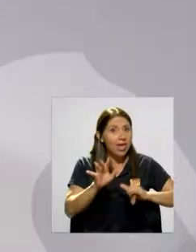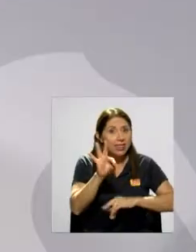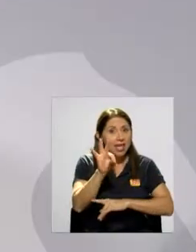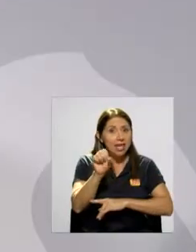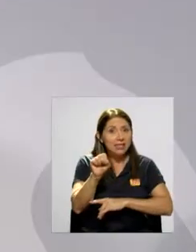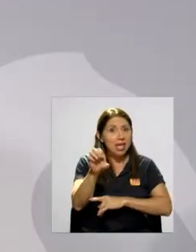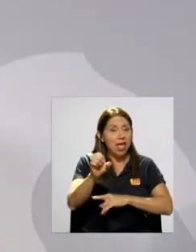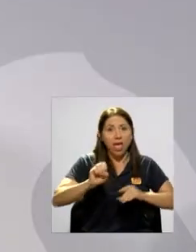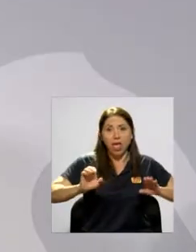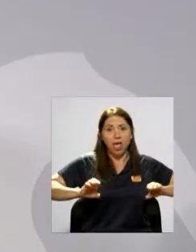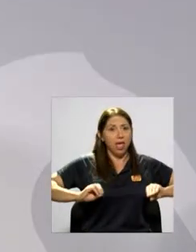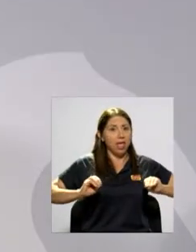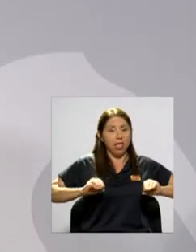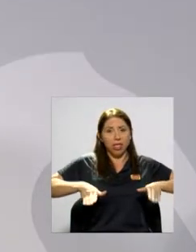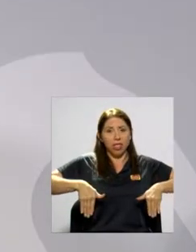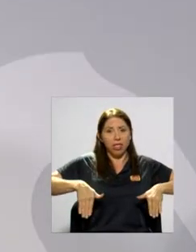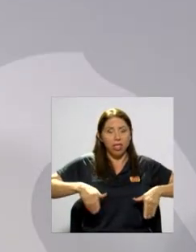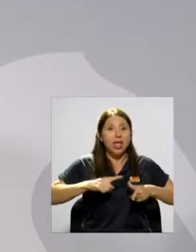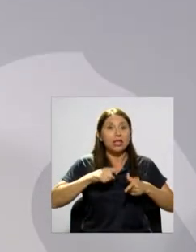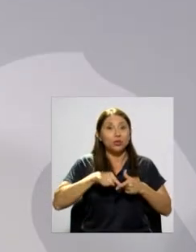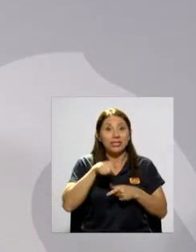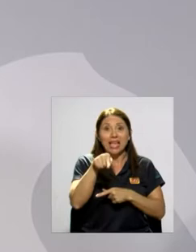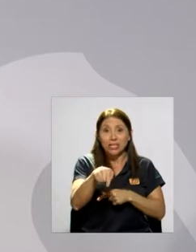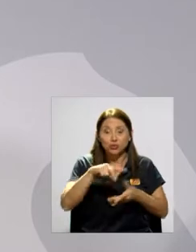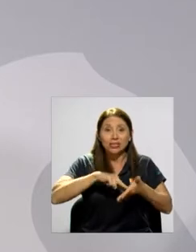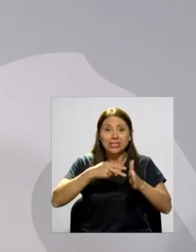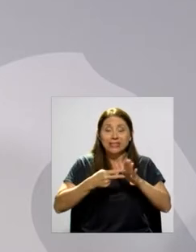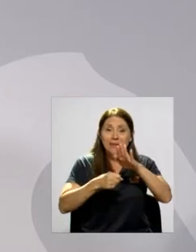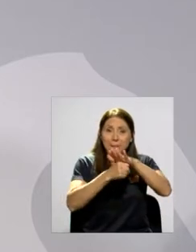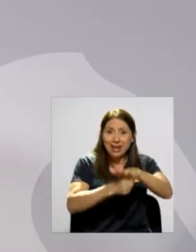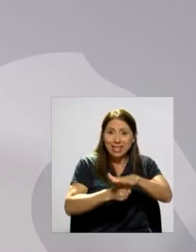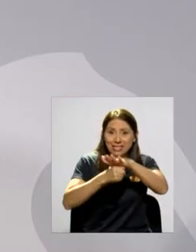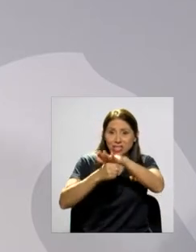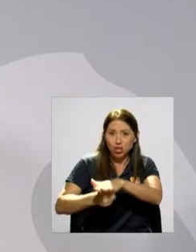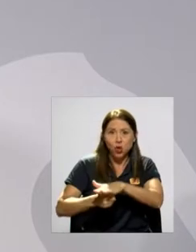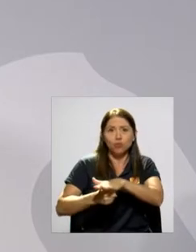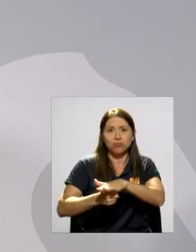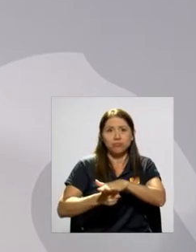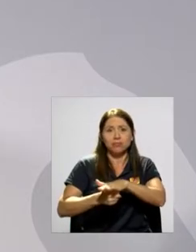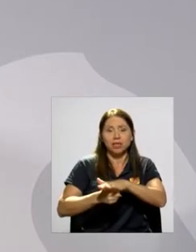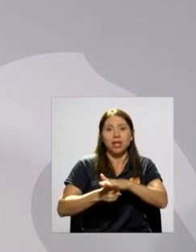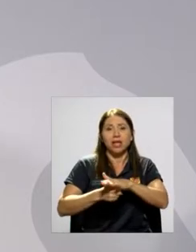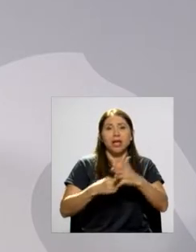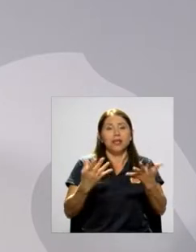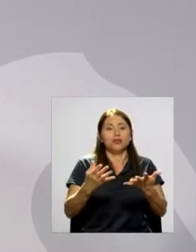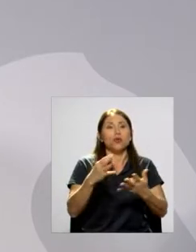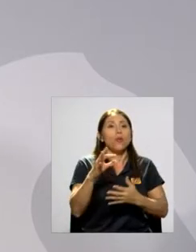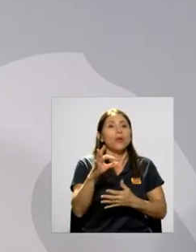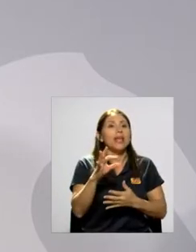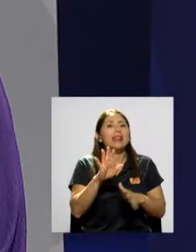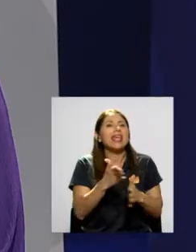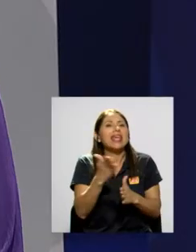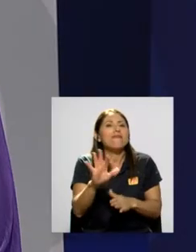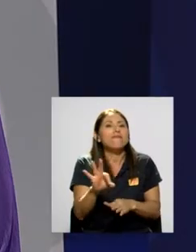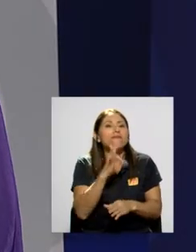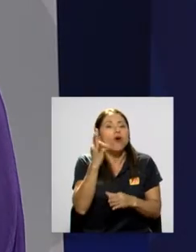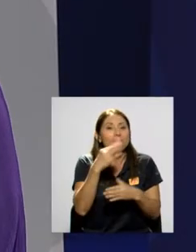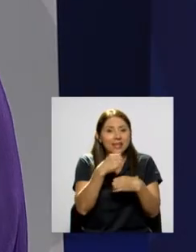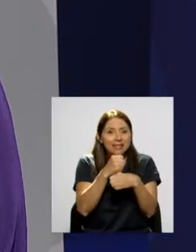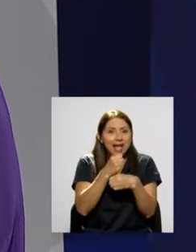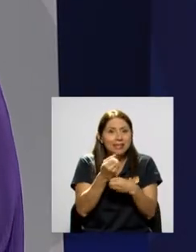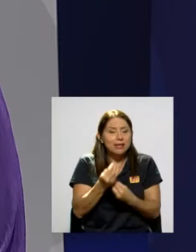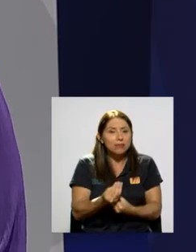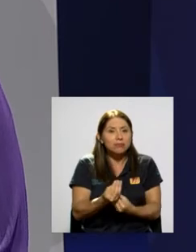Elecciones. Eso ejerce también pues una presión sobre el mecanismo de la generación de noticias. Sí, la